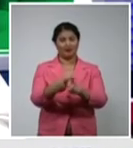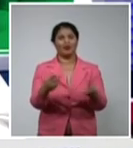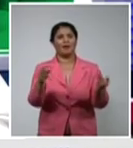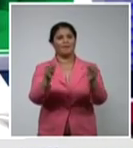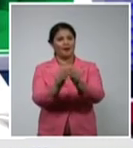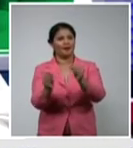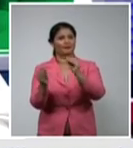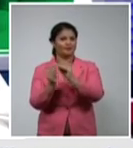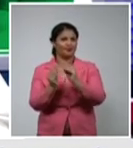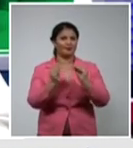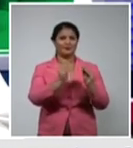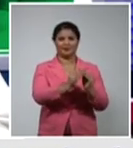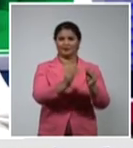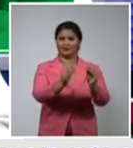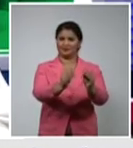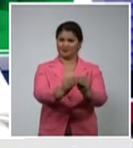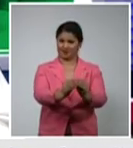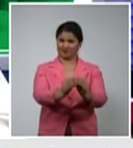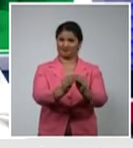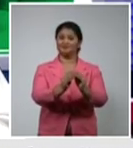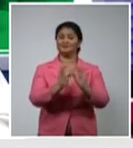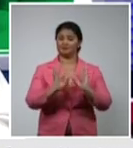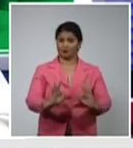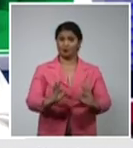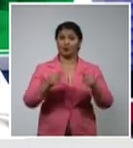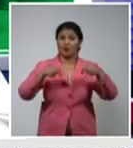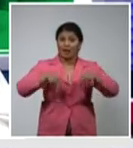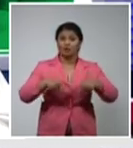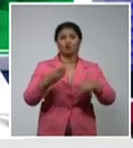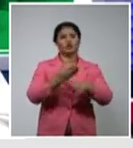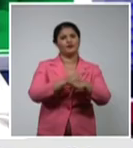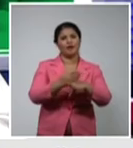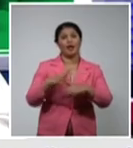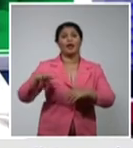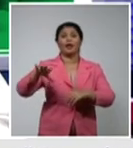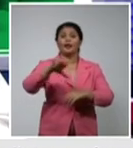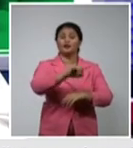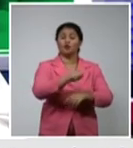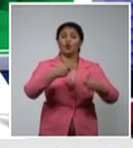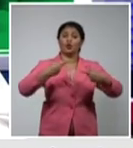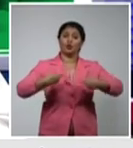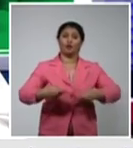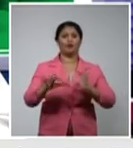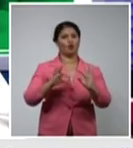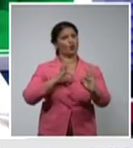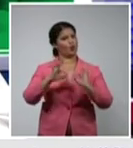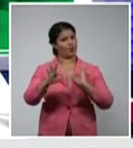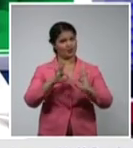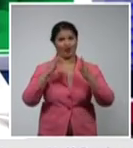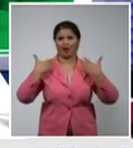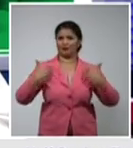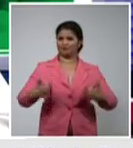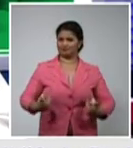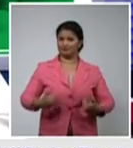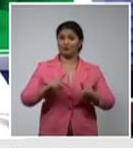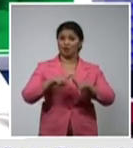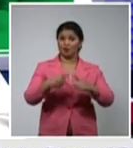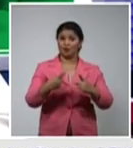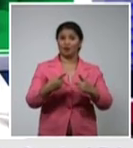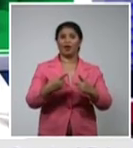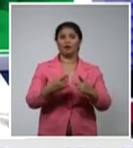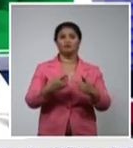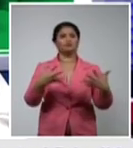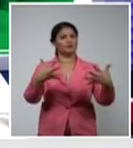tiene la COVID y quién no la tiene. Y compartes con una persona que aparentemente está